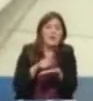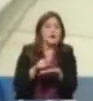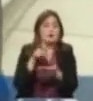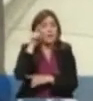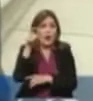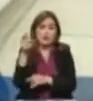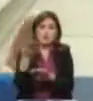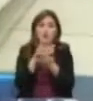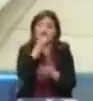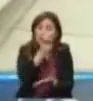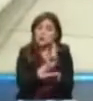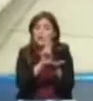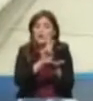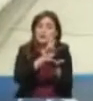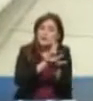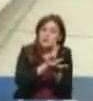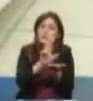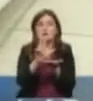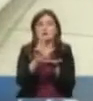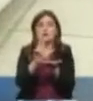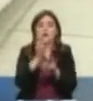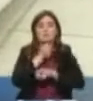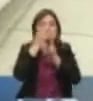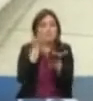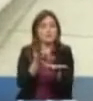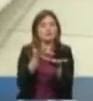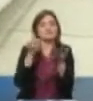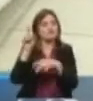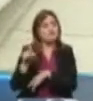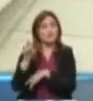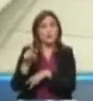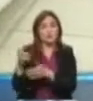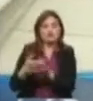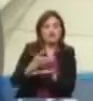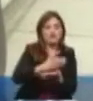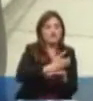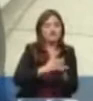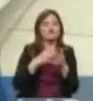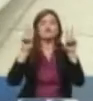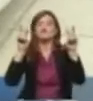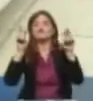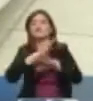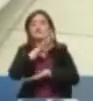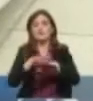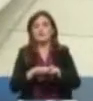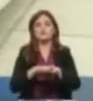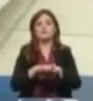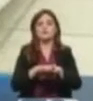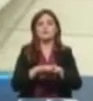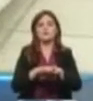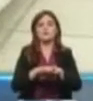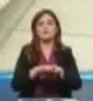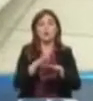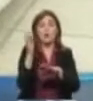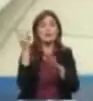ofreció que en 2 semanas, quizás 3, nos dará la información que este mismo momento están recabando con respecto a una memory, que